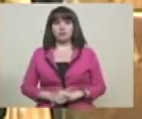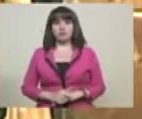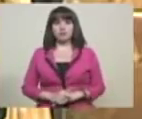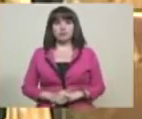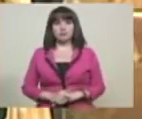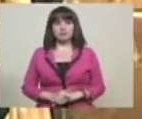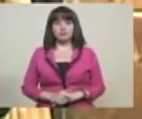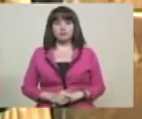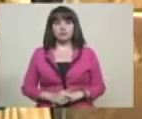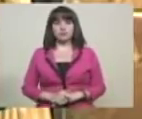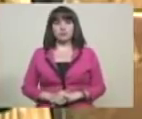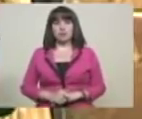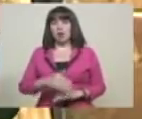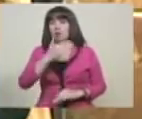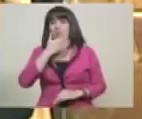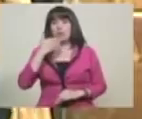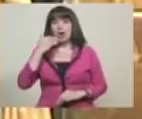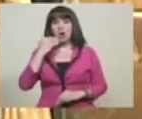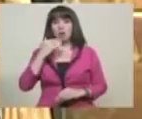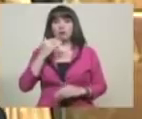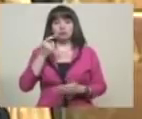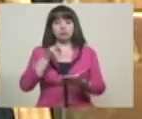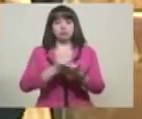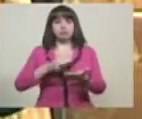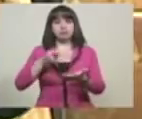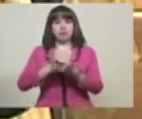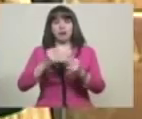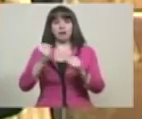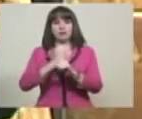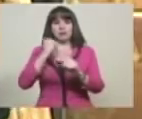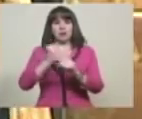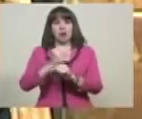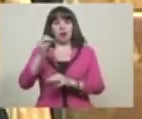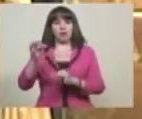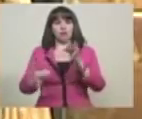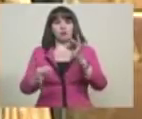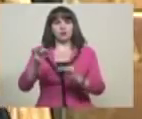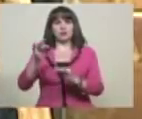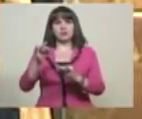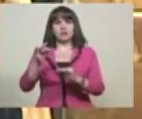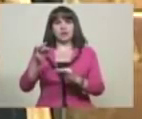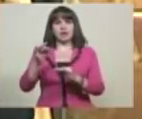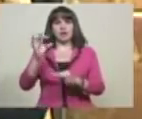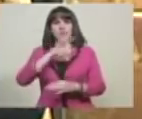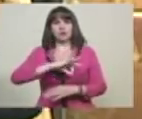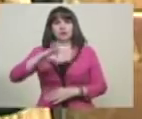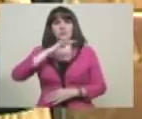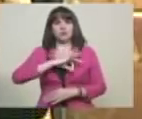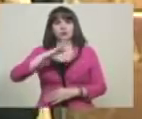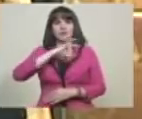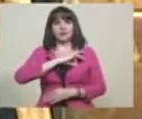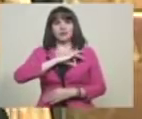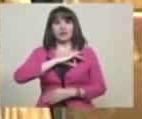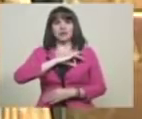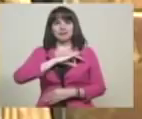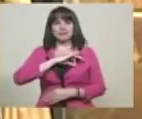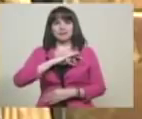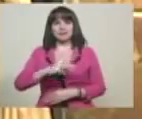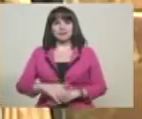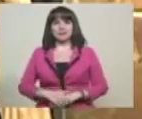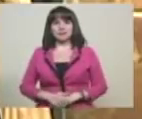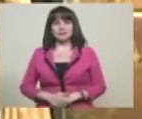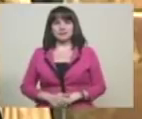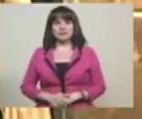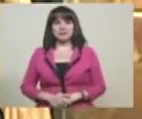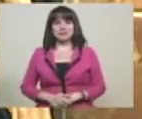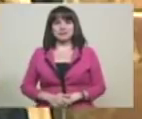la valorización del trabajo, la justicia social, la recuperación del mercado interno